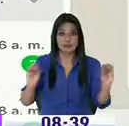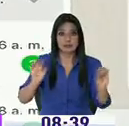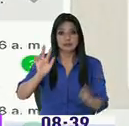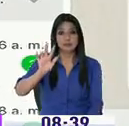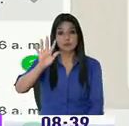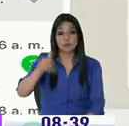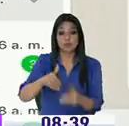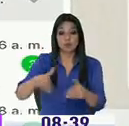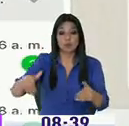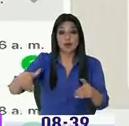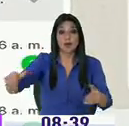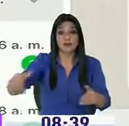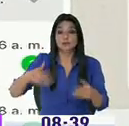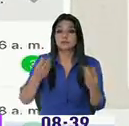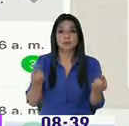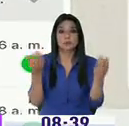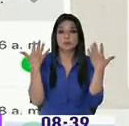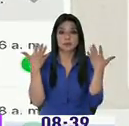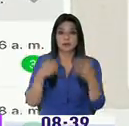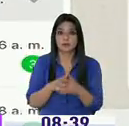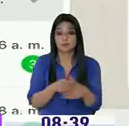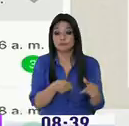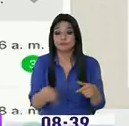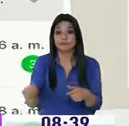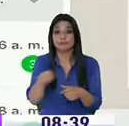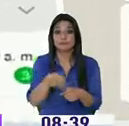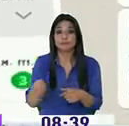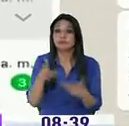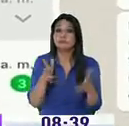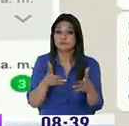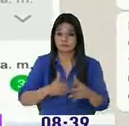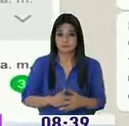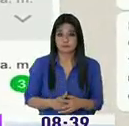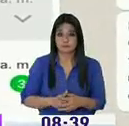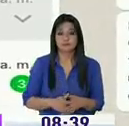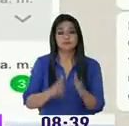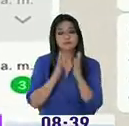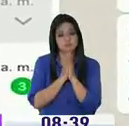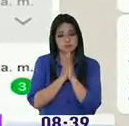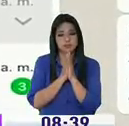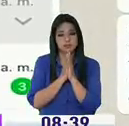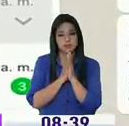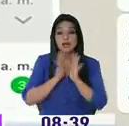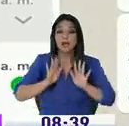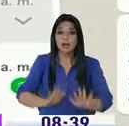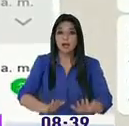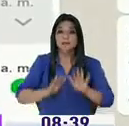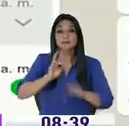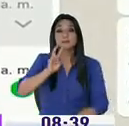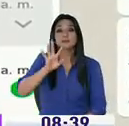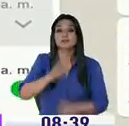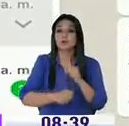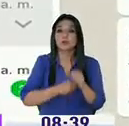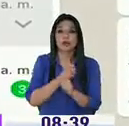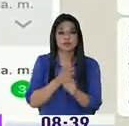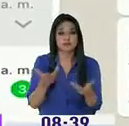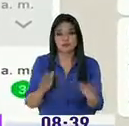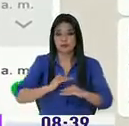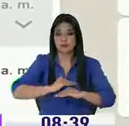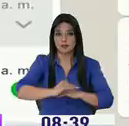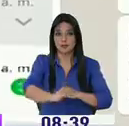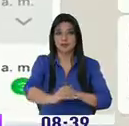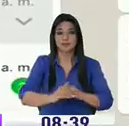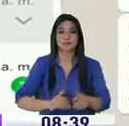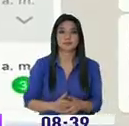3-4 cuadras, sirvió de desahogo para el tráfico pesado y liviano. Una vez más, como ha sido durante estos últimos 25 años, no la